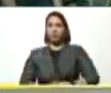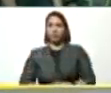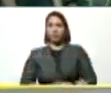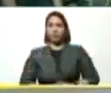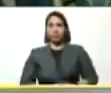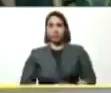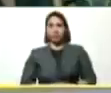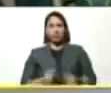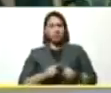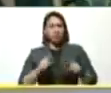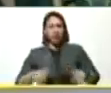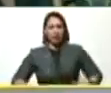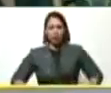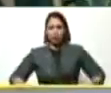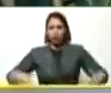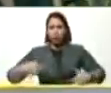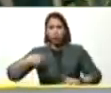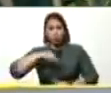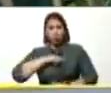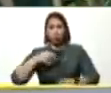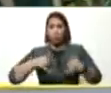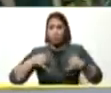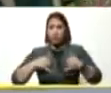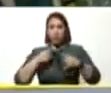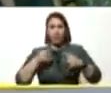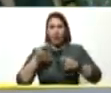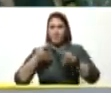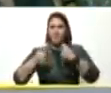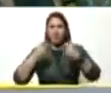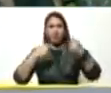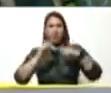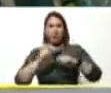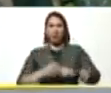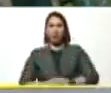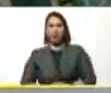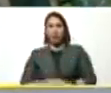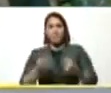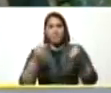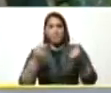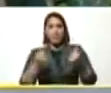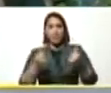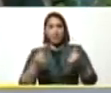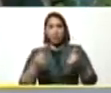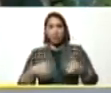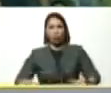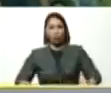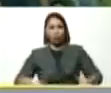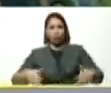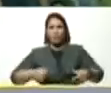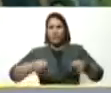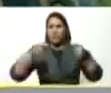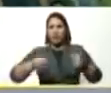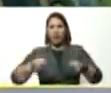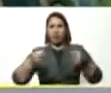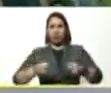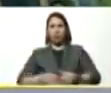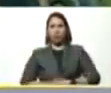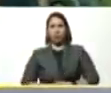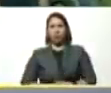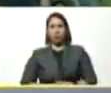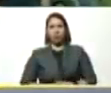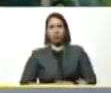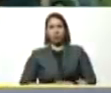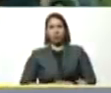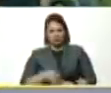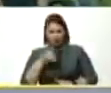para enriquecernos y para venderla al precio del mercado capitalista, ¿sería